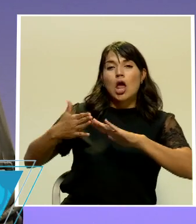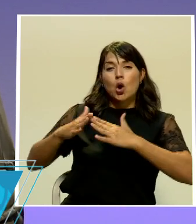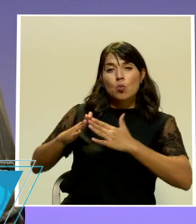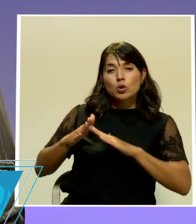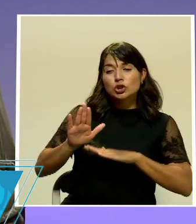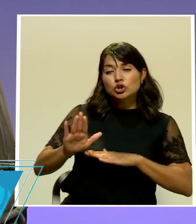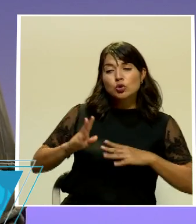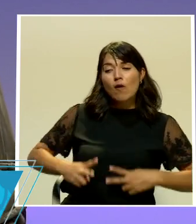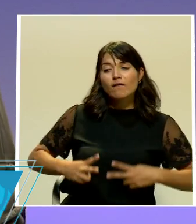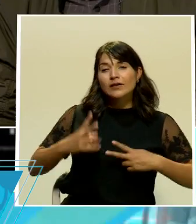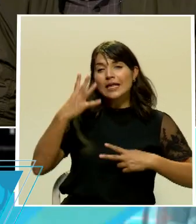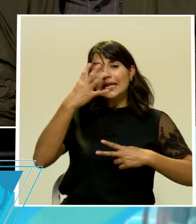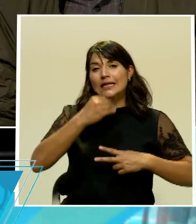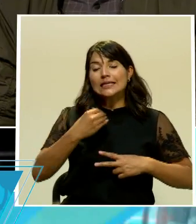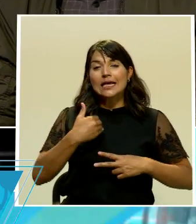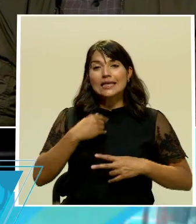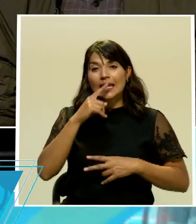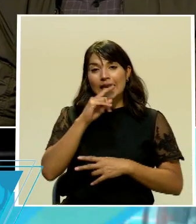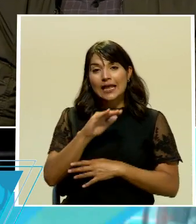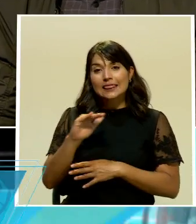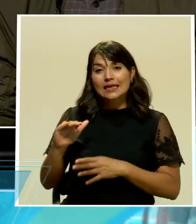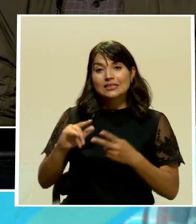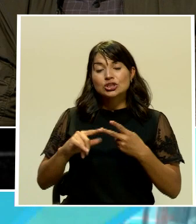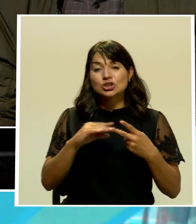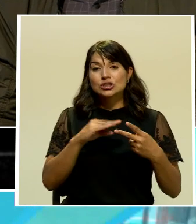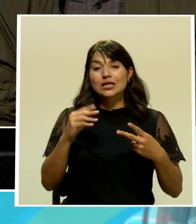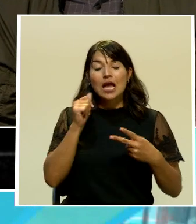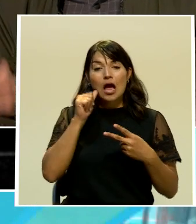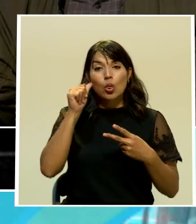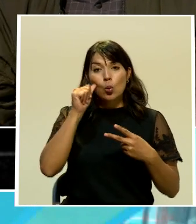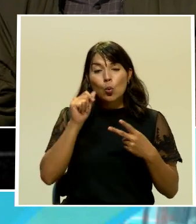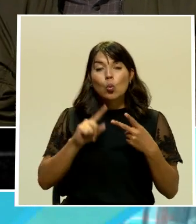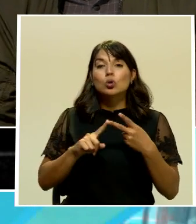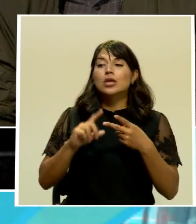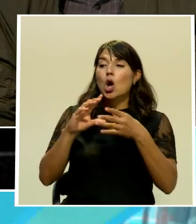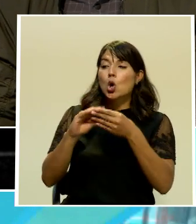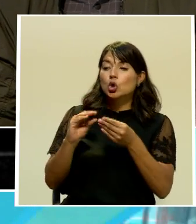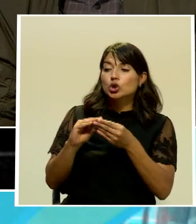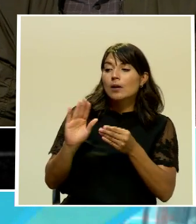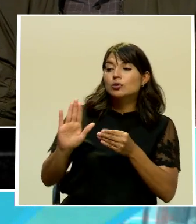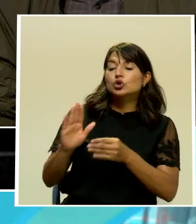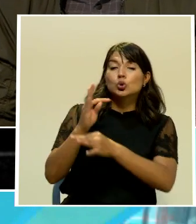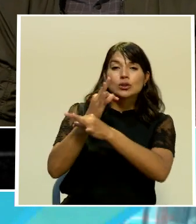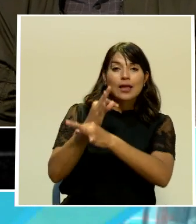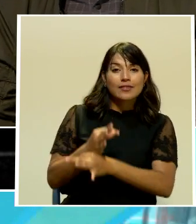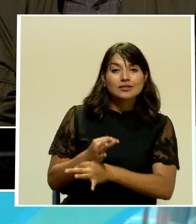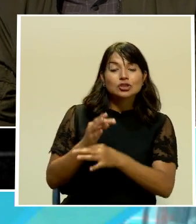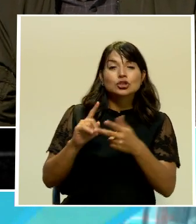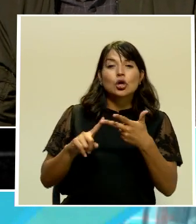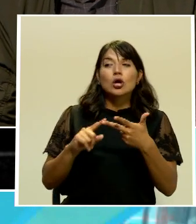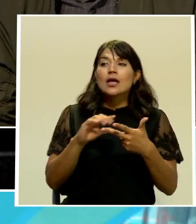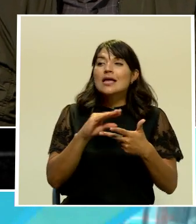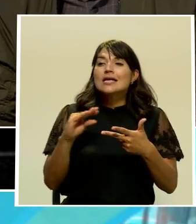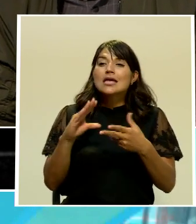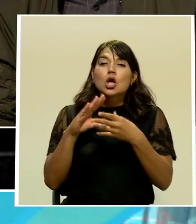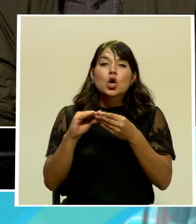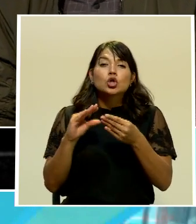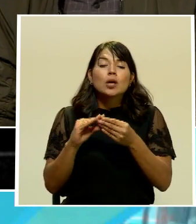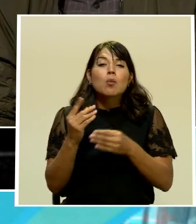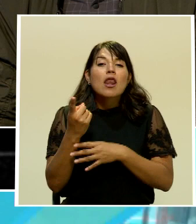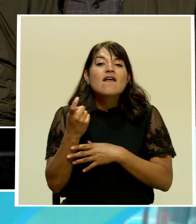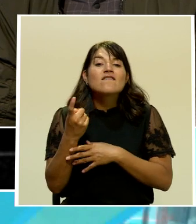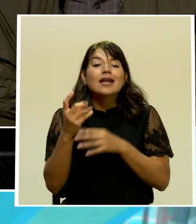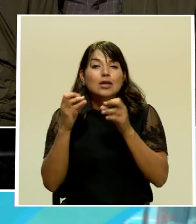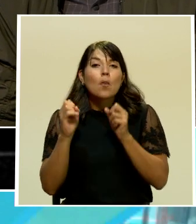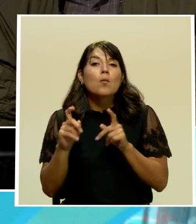tan linda los niños y los adultos, de sus tradiciones y de un poco la falta de oportunidades en el pueblo porque